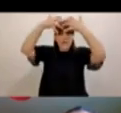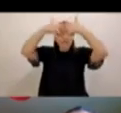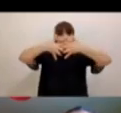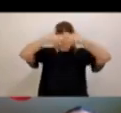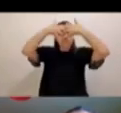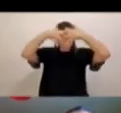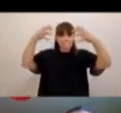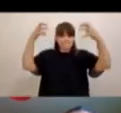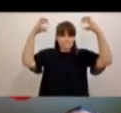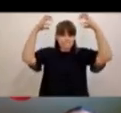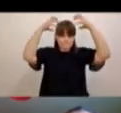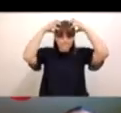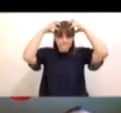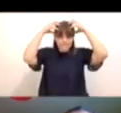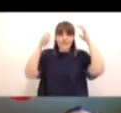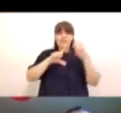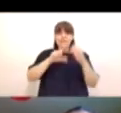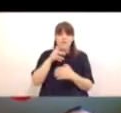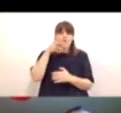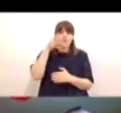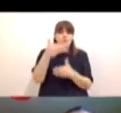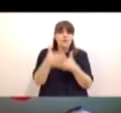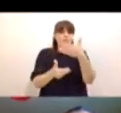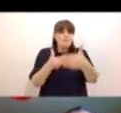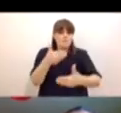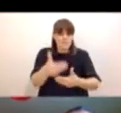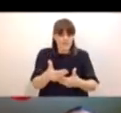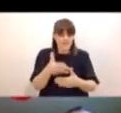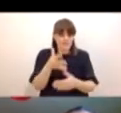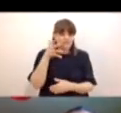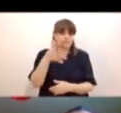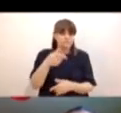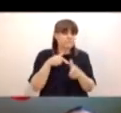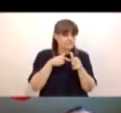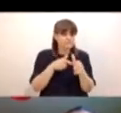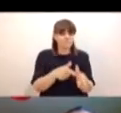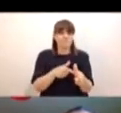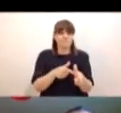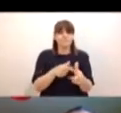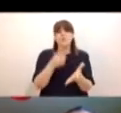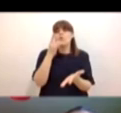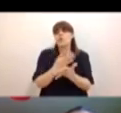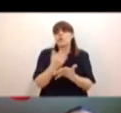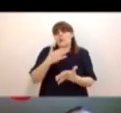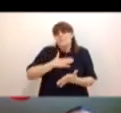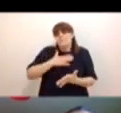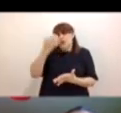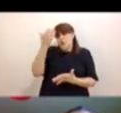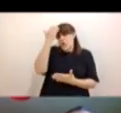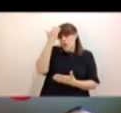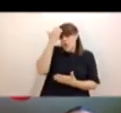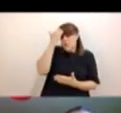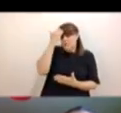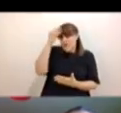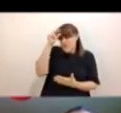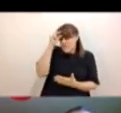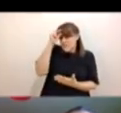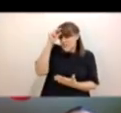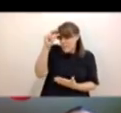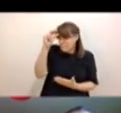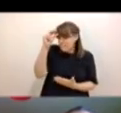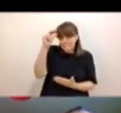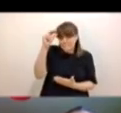niños con consecuencias de largo plazo afectando particularmente no solo habilidades cognitivas sino aquellas que tienen que ver con lo